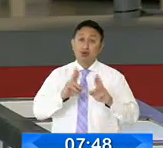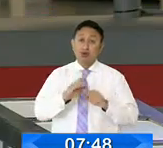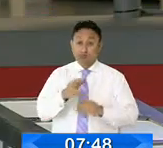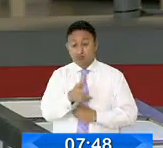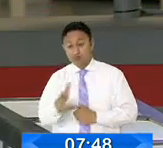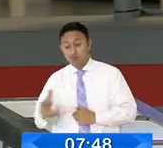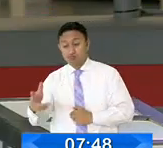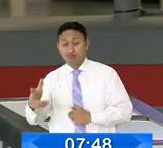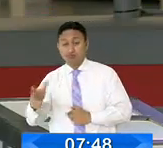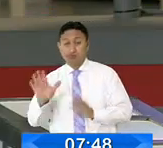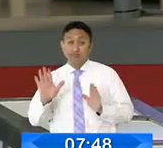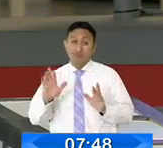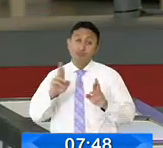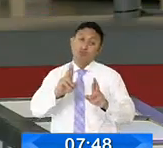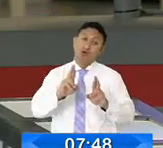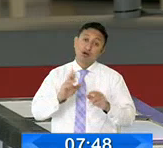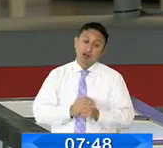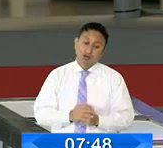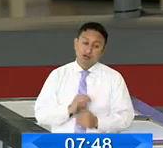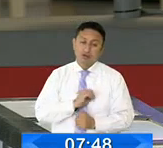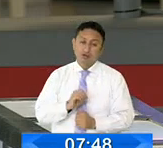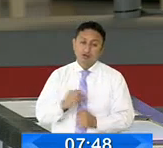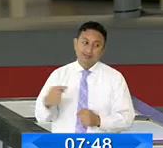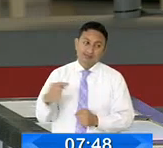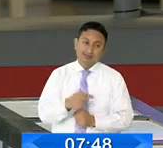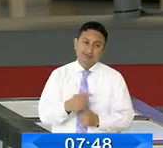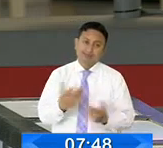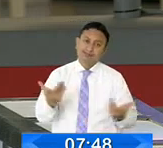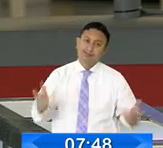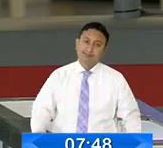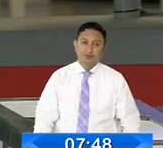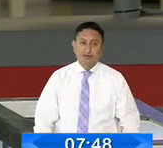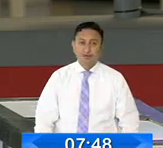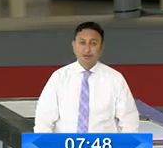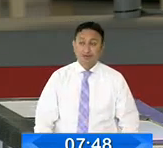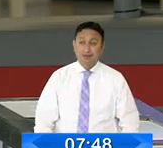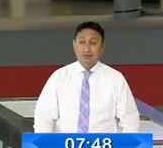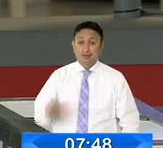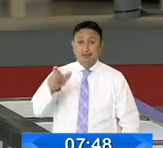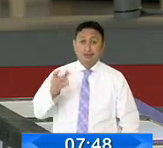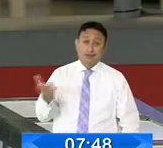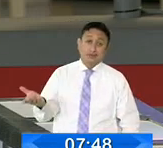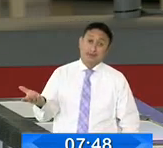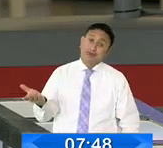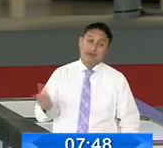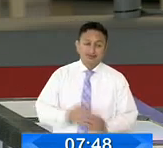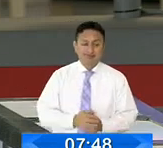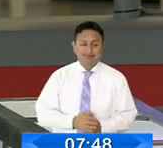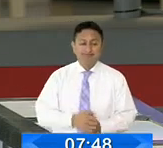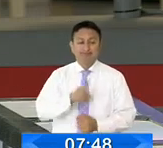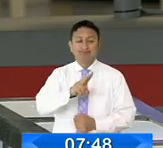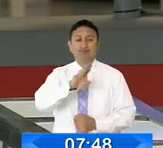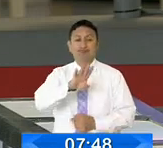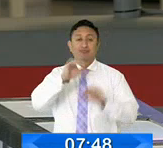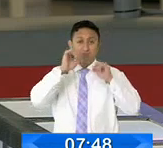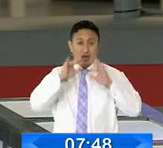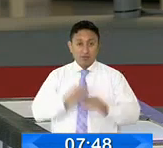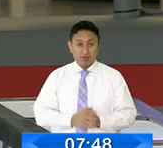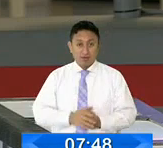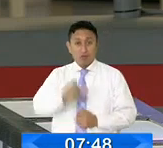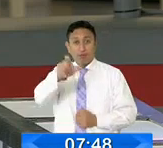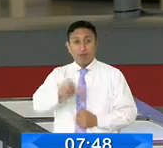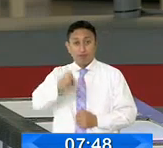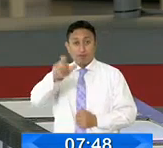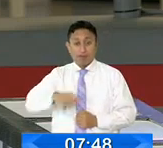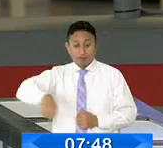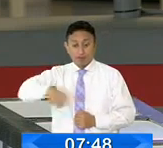los señores buseteros, si no, será ahí, para la vista del turismo. A partir del 24 de septiembre, aquellas personas relacionadas